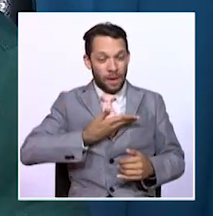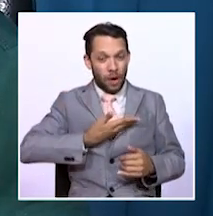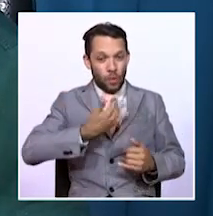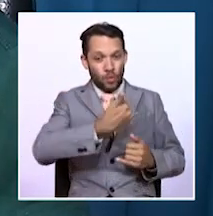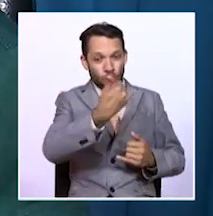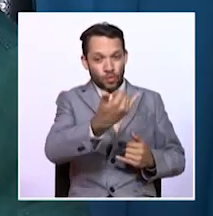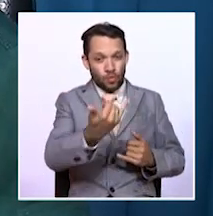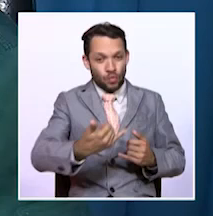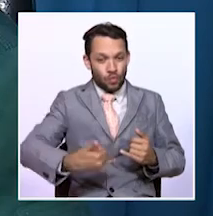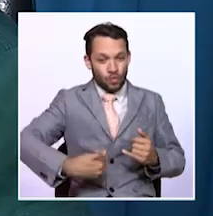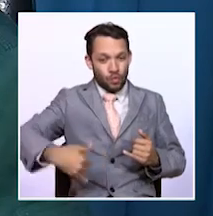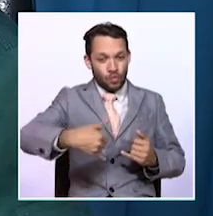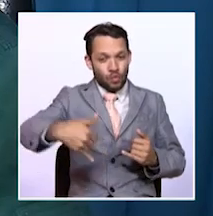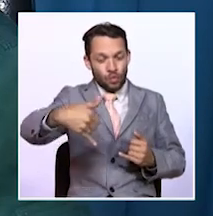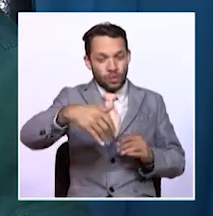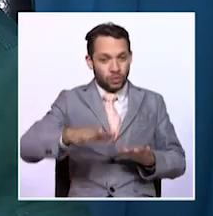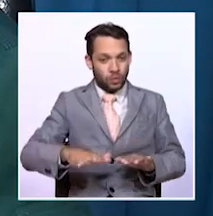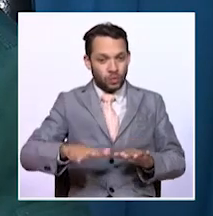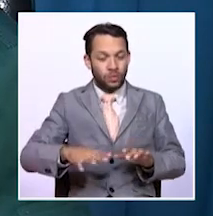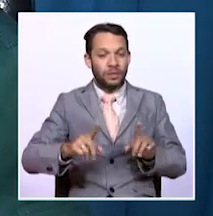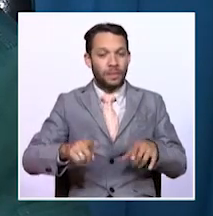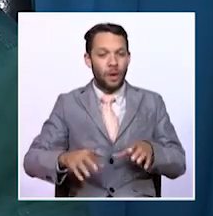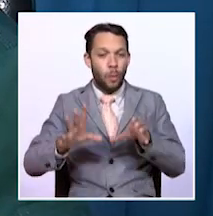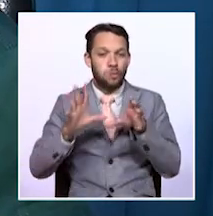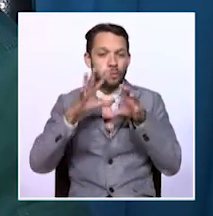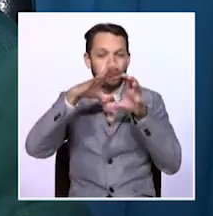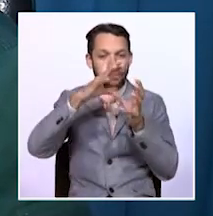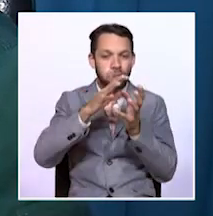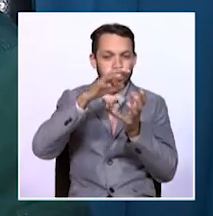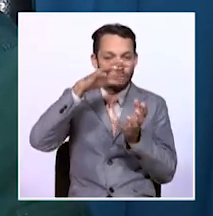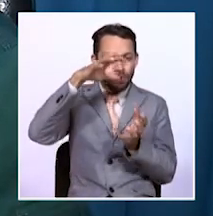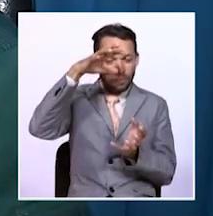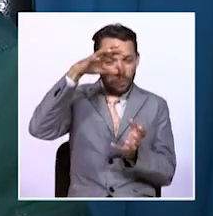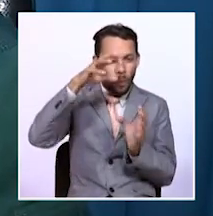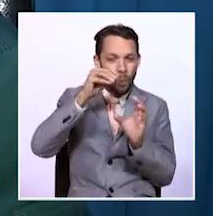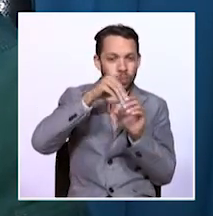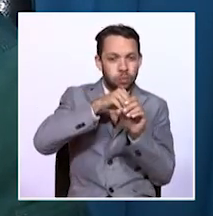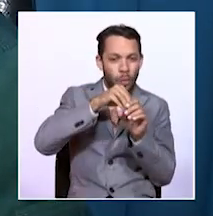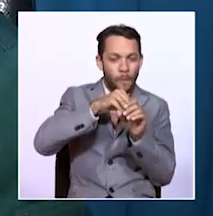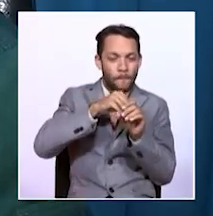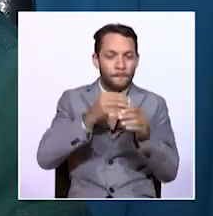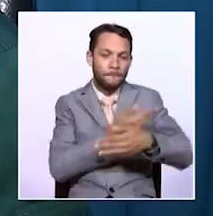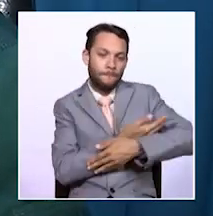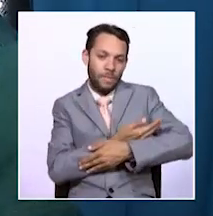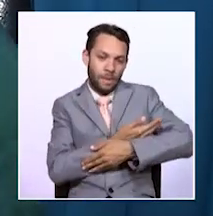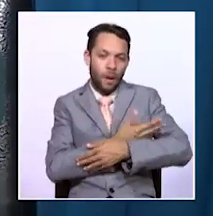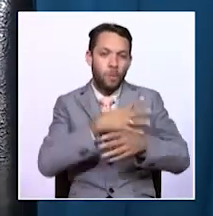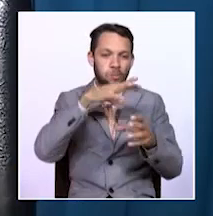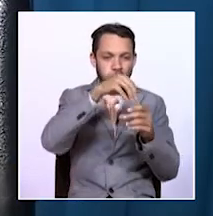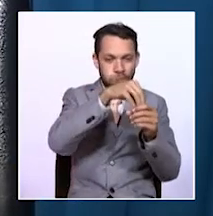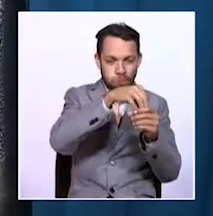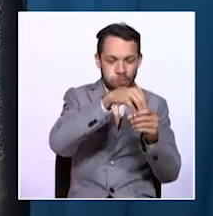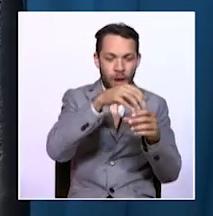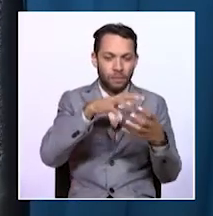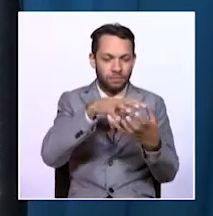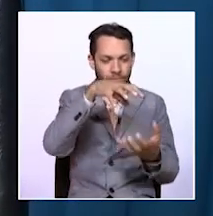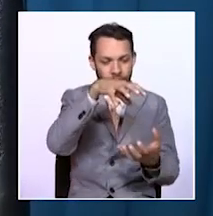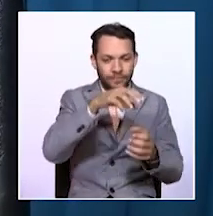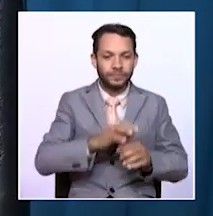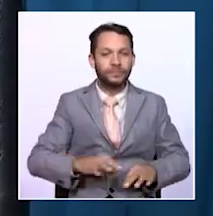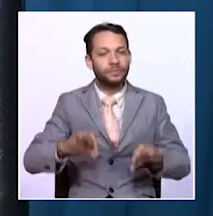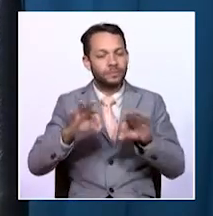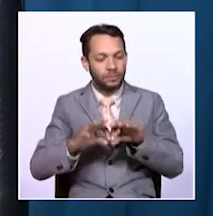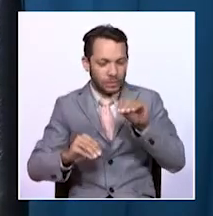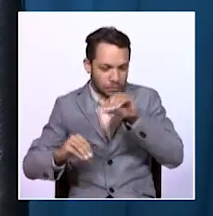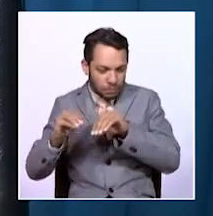cuello, toda la parte de la placenta, cómo se encuentra, toda la parte que nos va a indicar cómo está el bienestar del bebé. Entonces hacemos